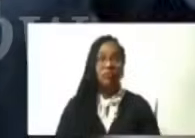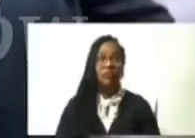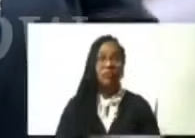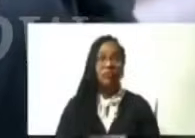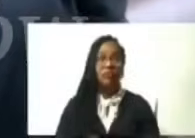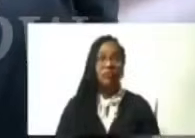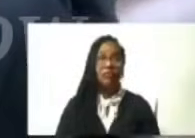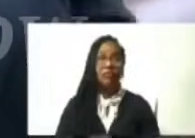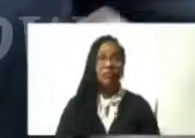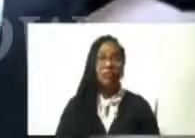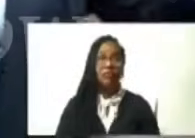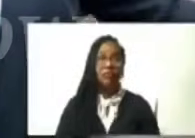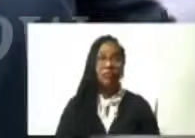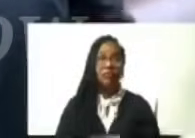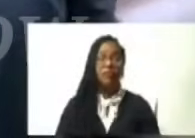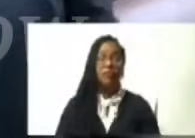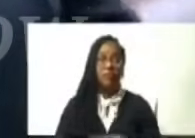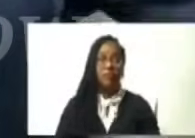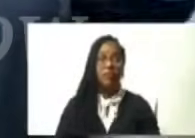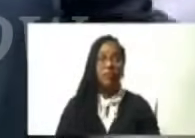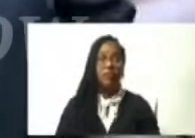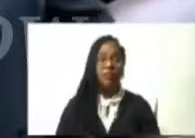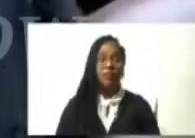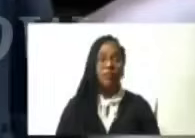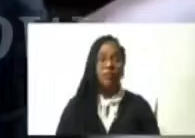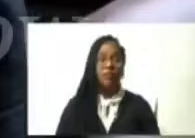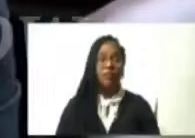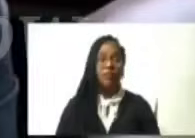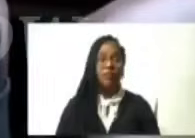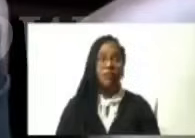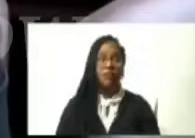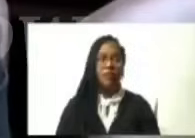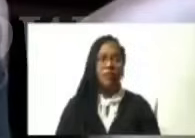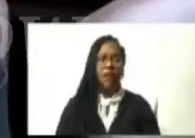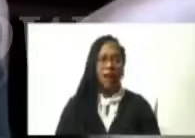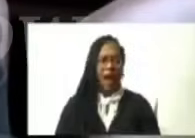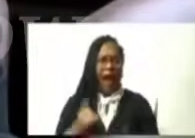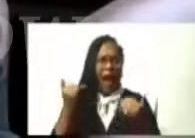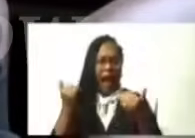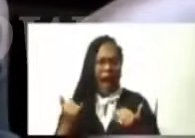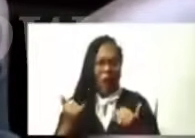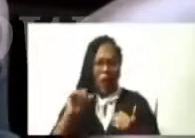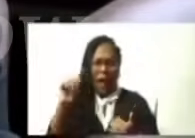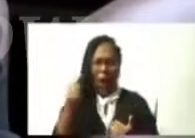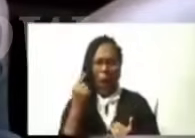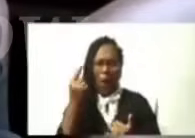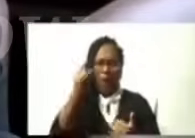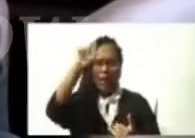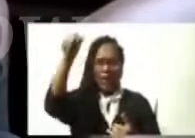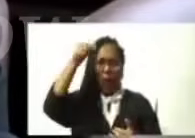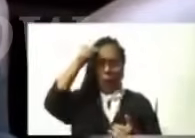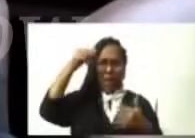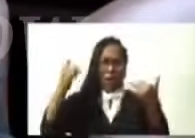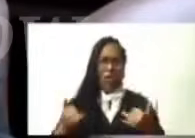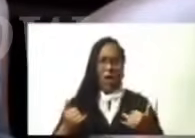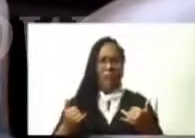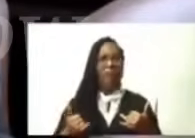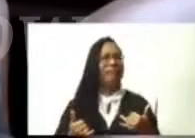3 generaciones, 3 periodos y otros 4. No me vengan a mí con este disparate, que eso le suena ridículo, eso suena